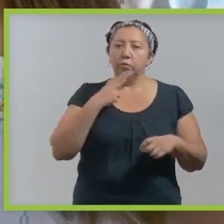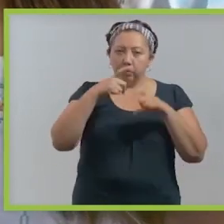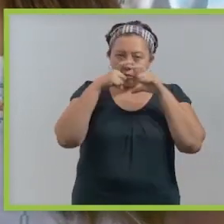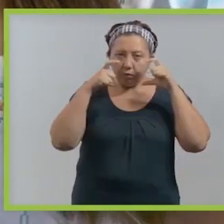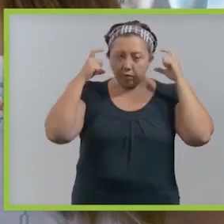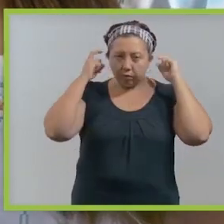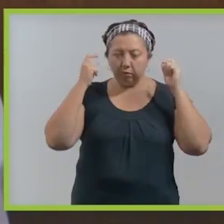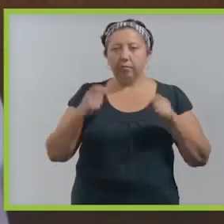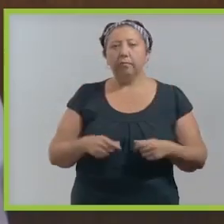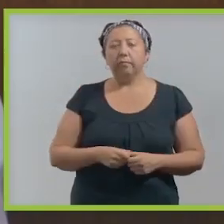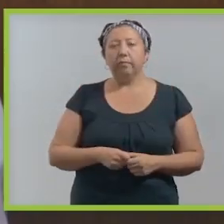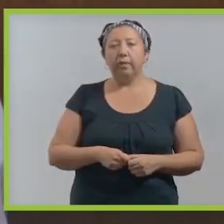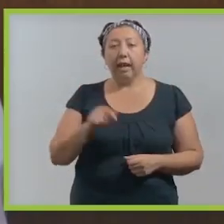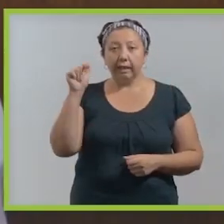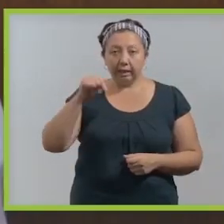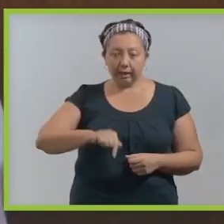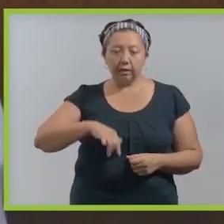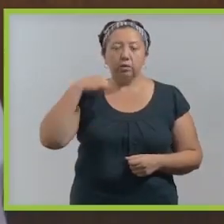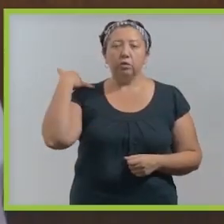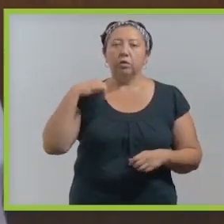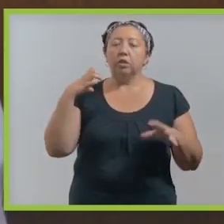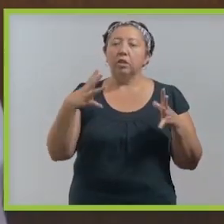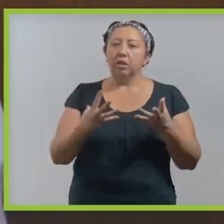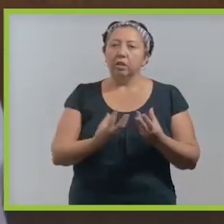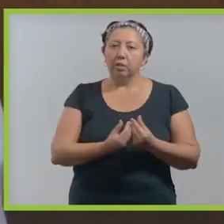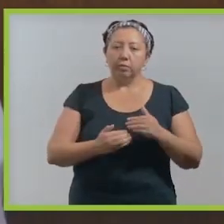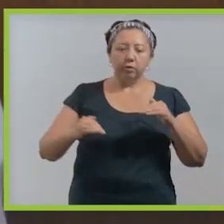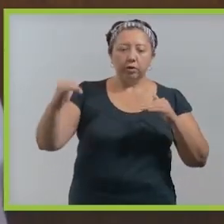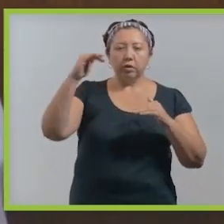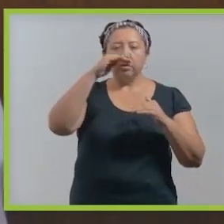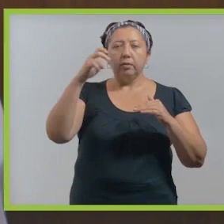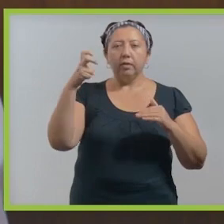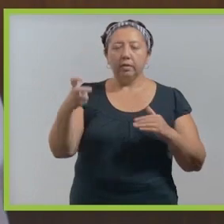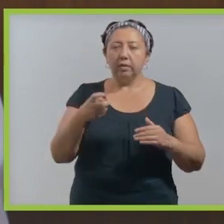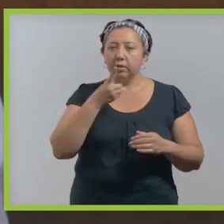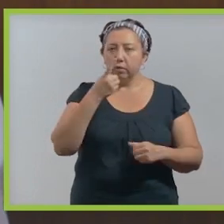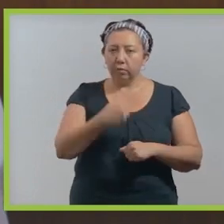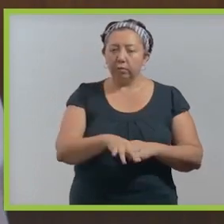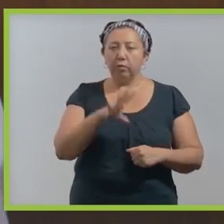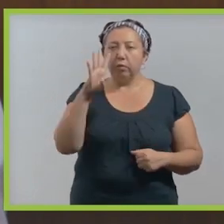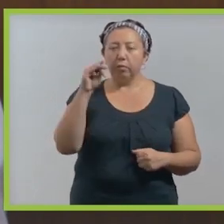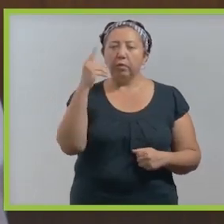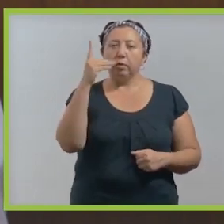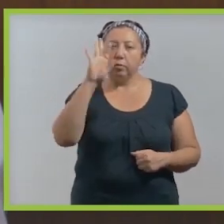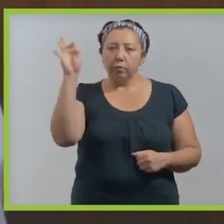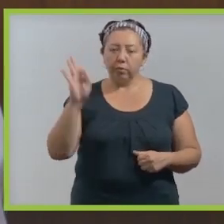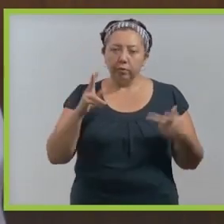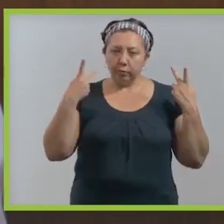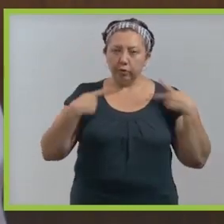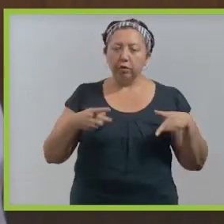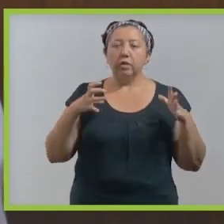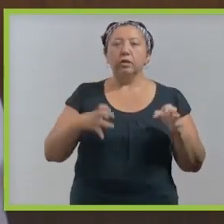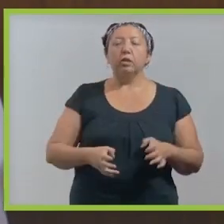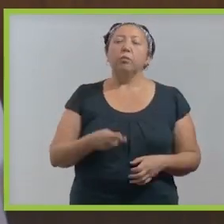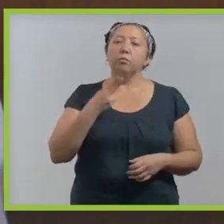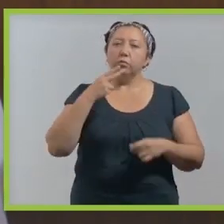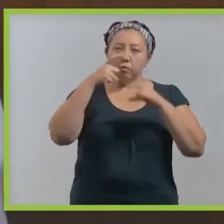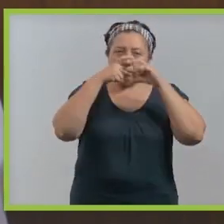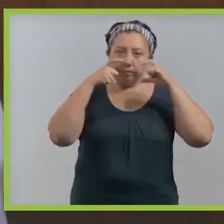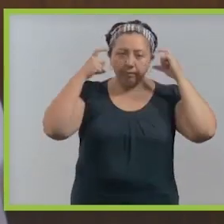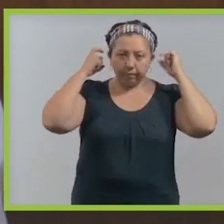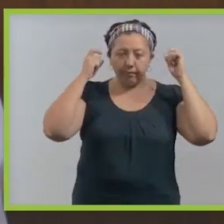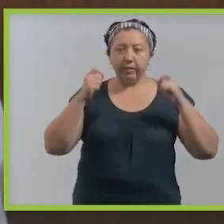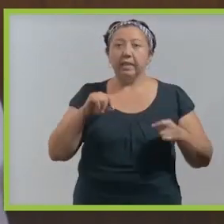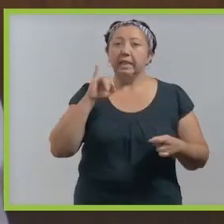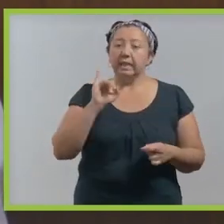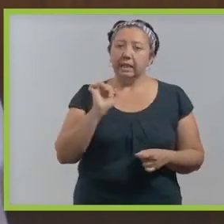utilizando cubrebocas. Aquí en Yucatán estamos por arriba de ese promedio, es el 91% de la gente que está utilizando